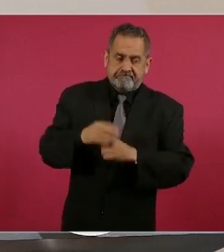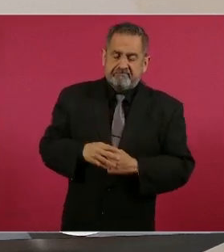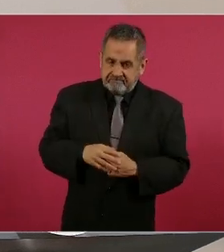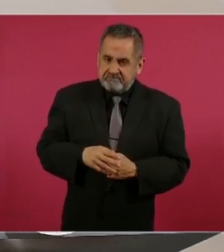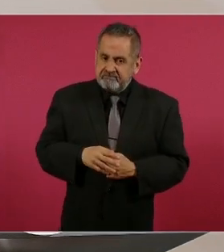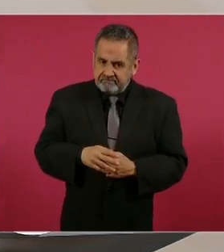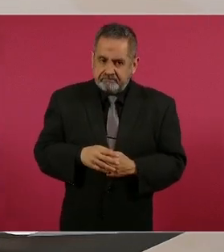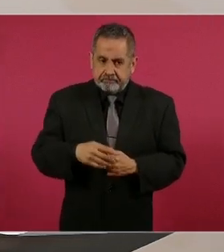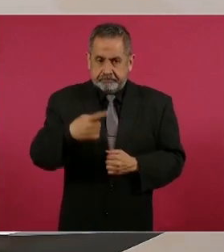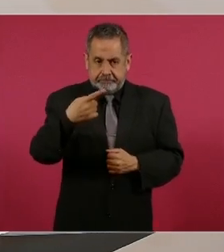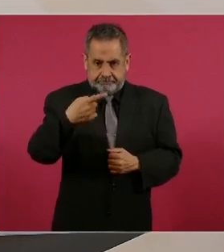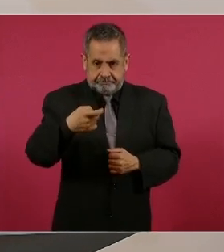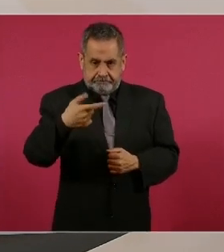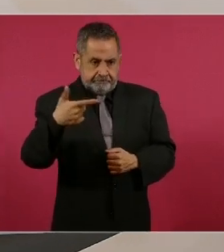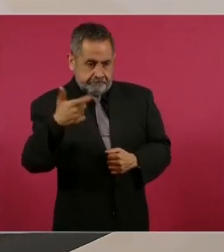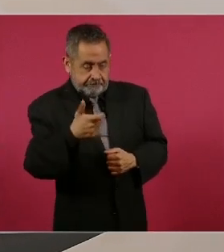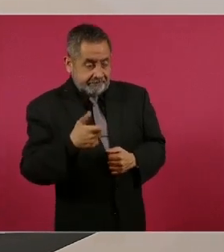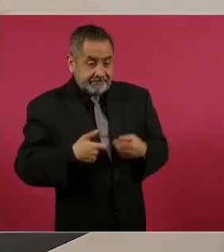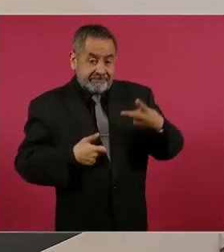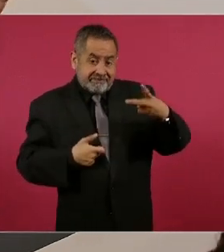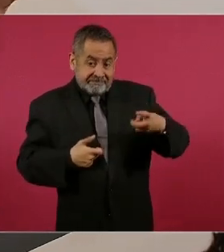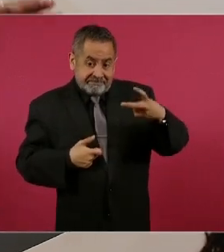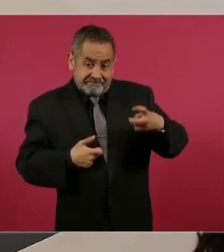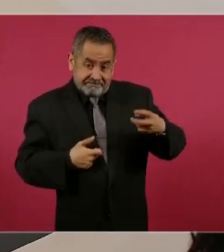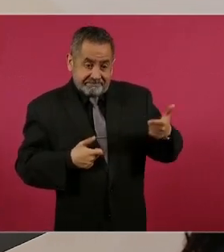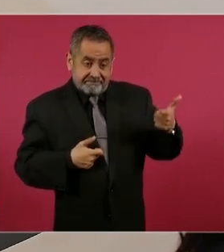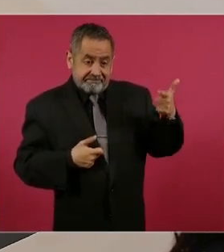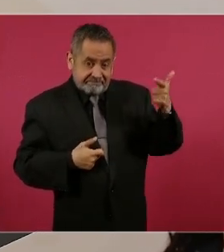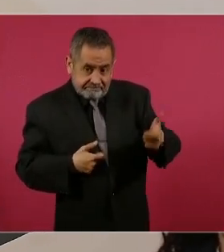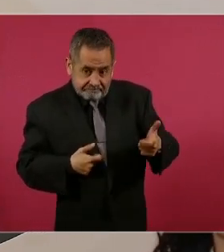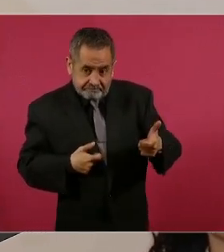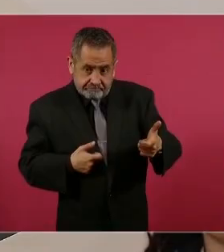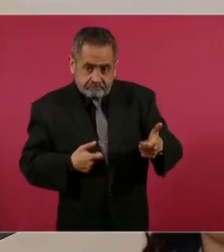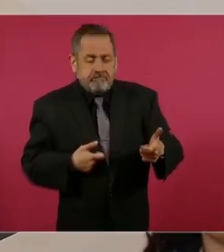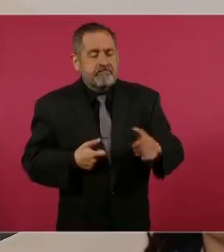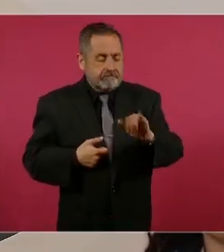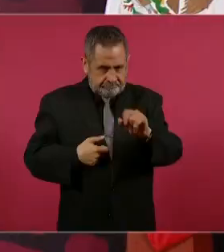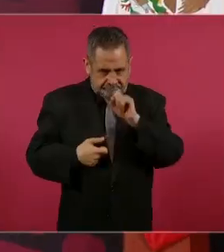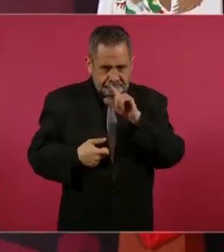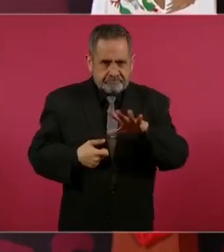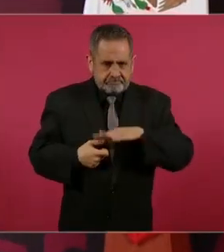sí hubo un segundo tirador y que fue este